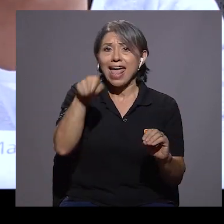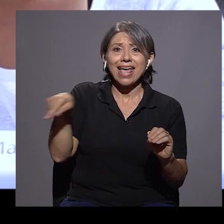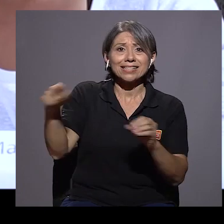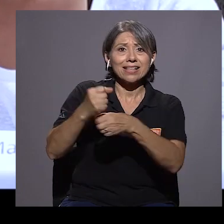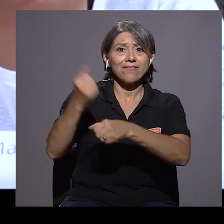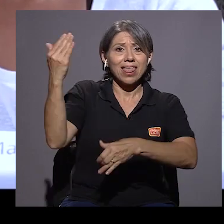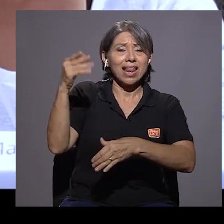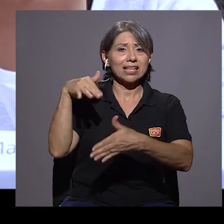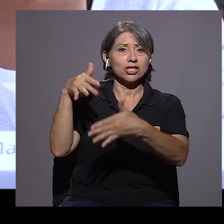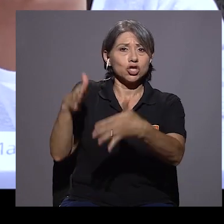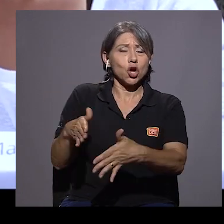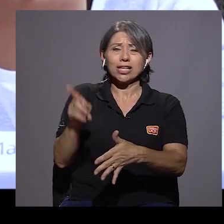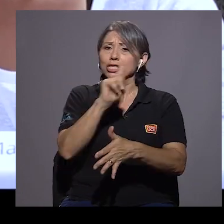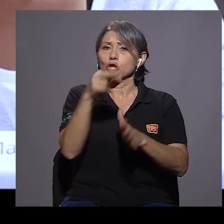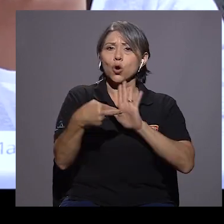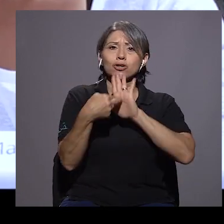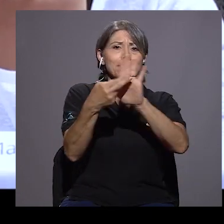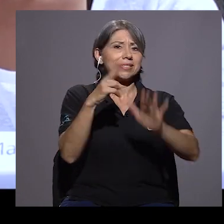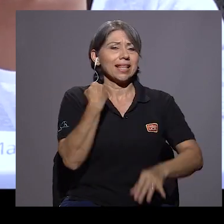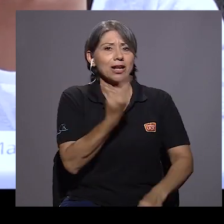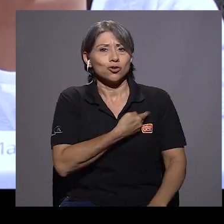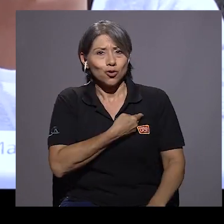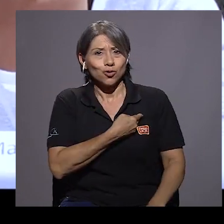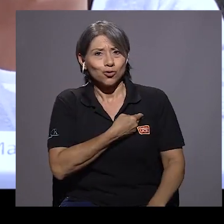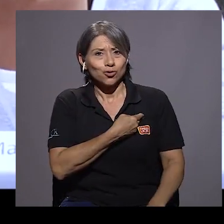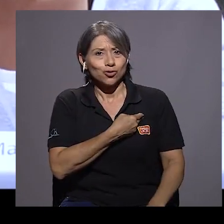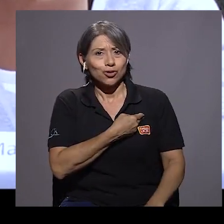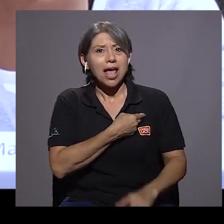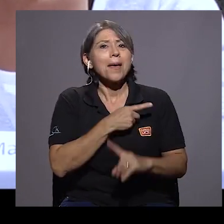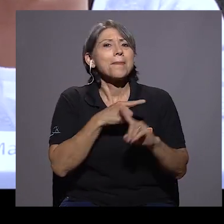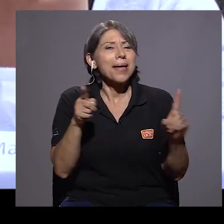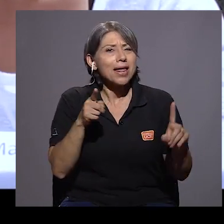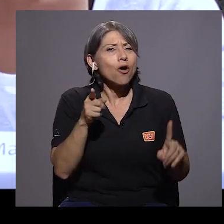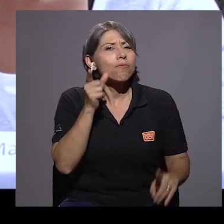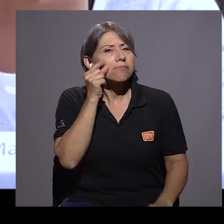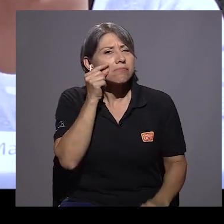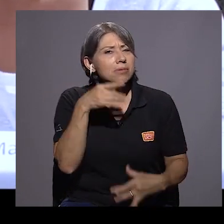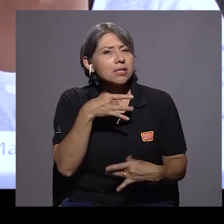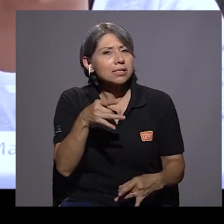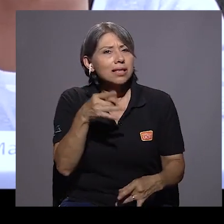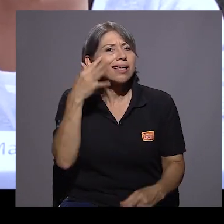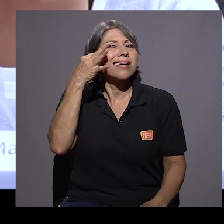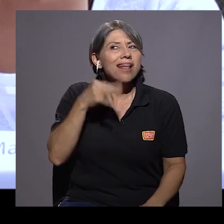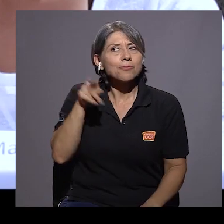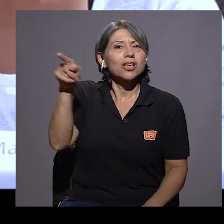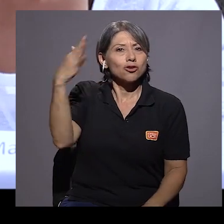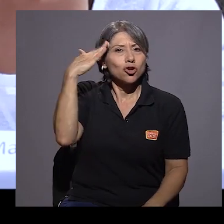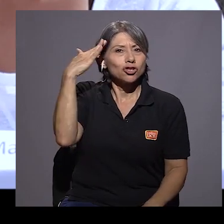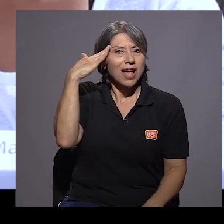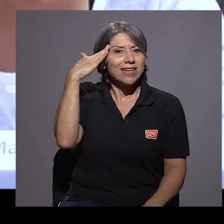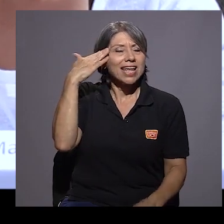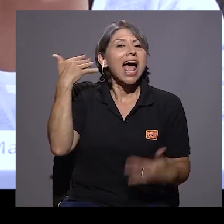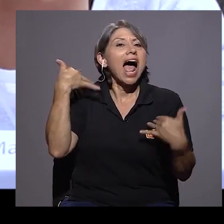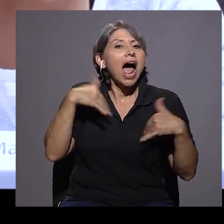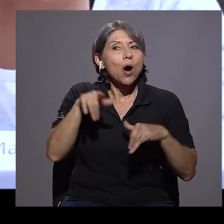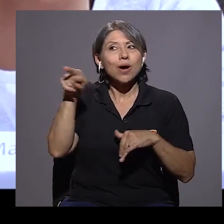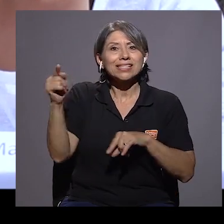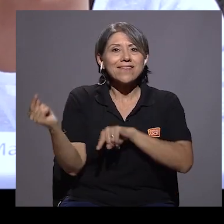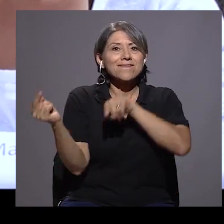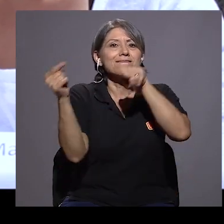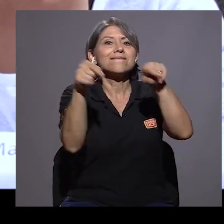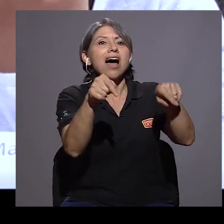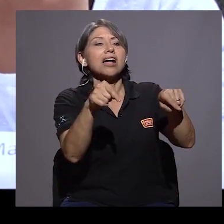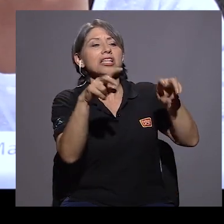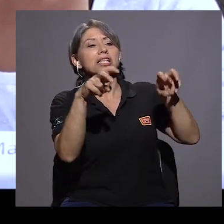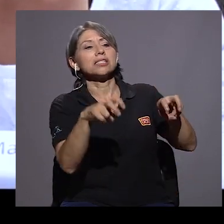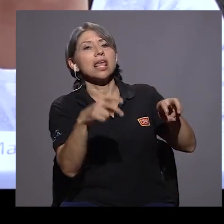nosotros. No nos representan. Y lo curioso es que creemos que lo saben. Y aún así